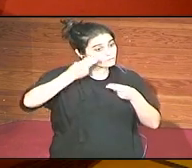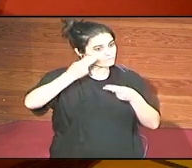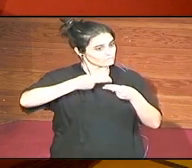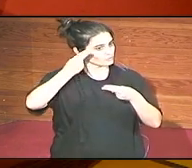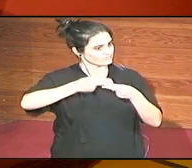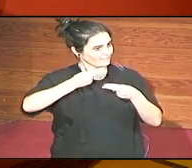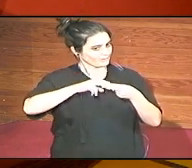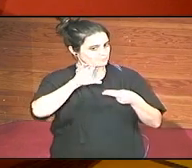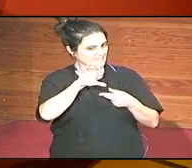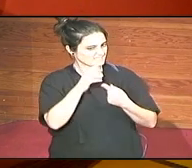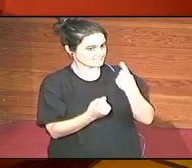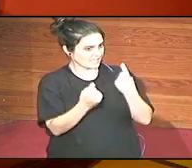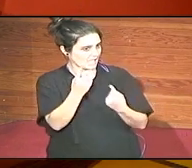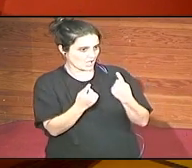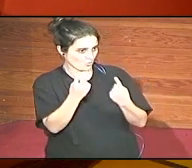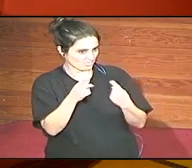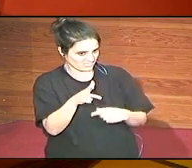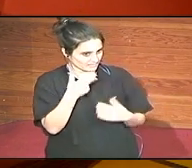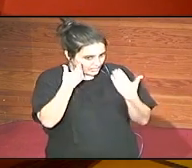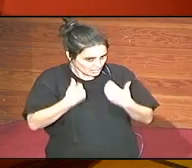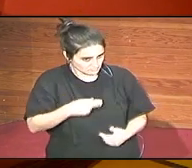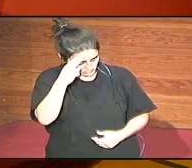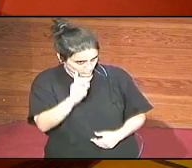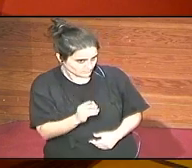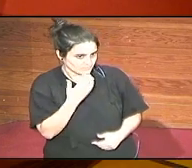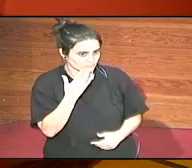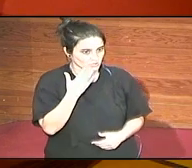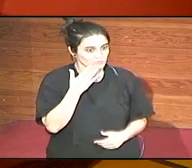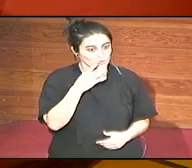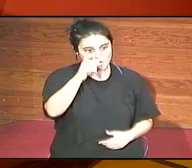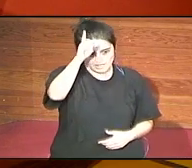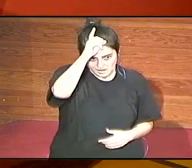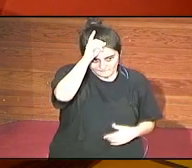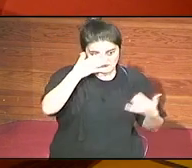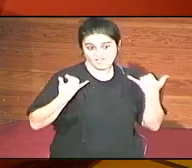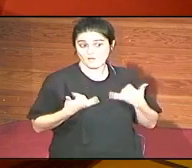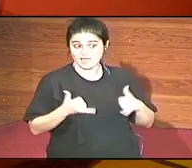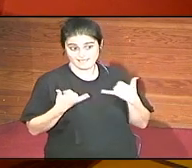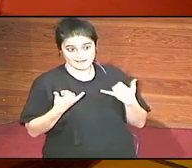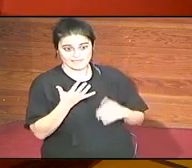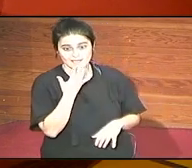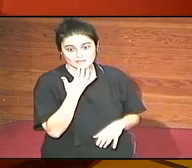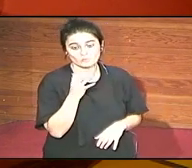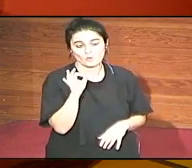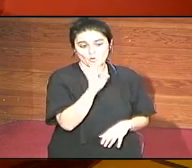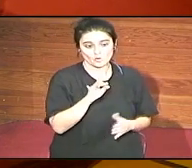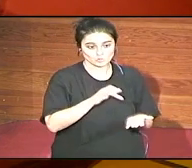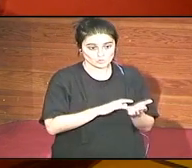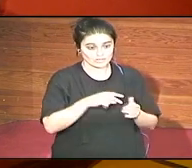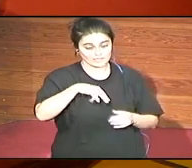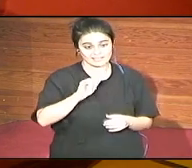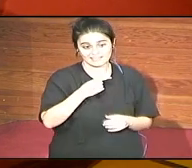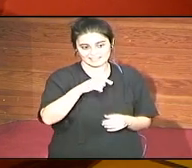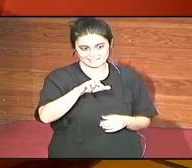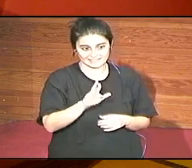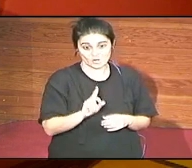sin escrúpulos que no respetan los derechos humanos como libia como argelia en el norte en el norte de níger también pasaba